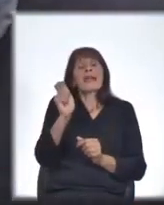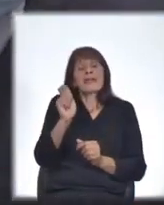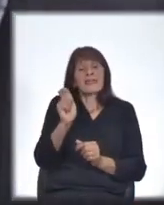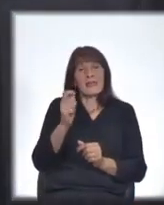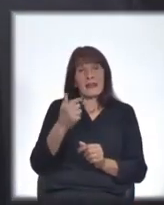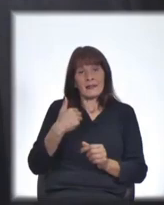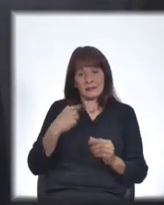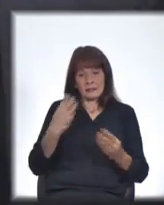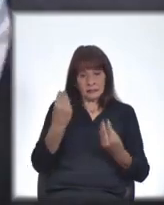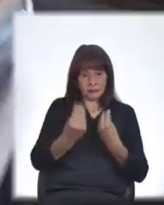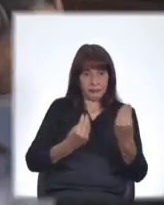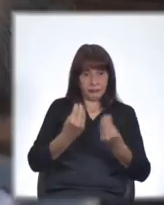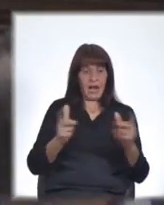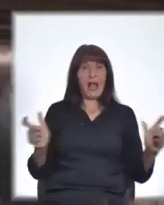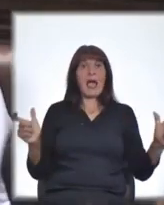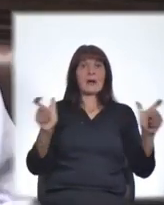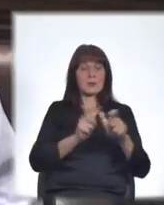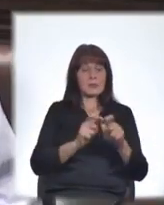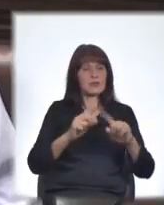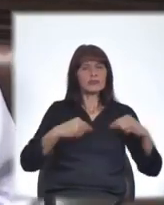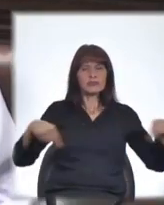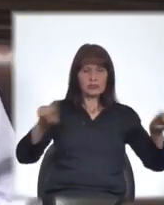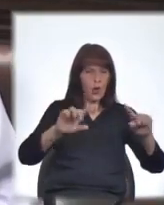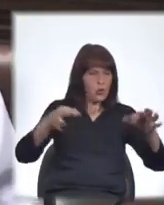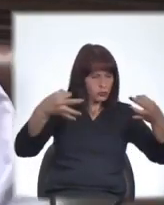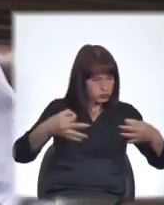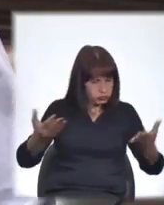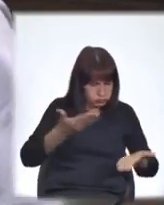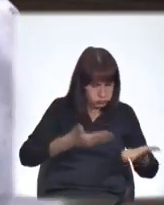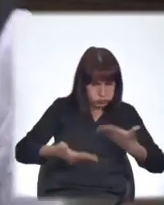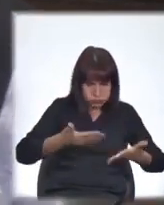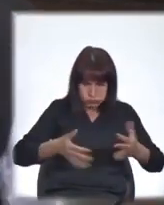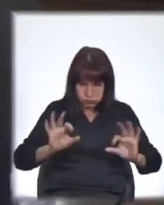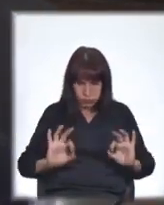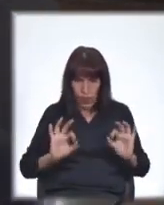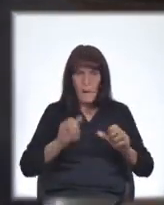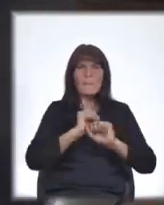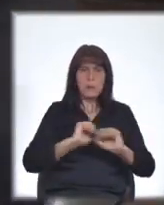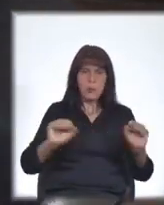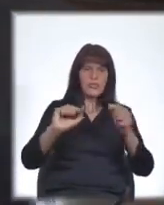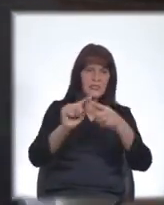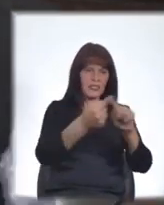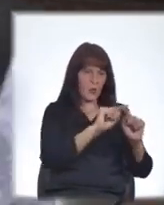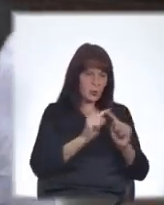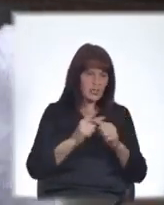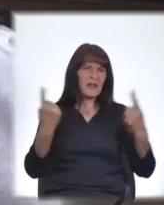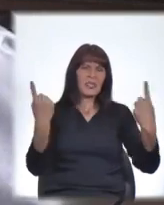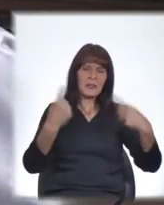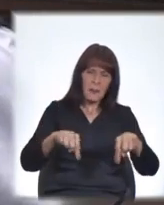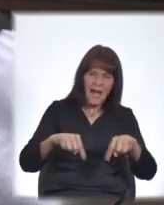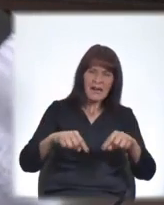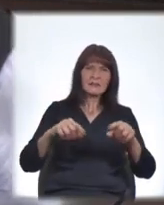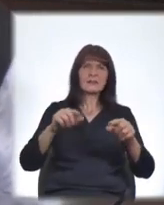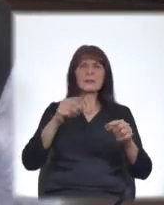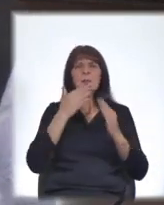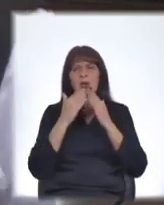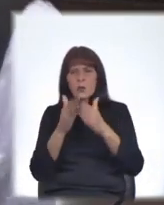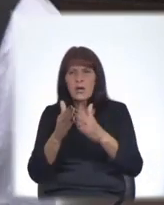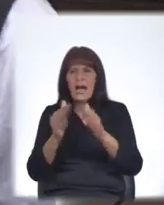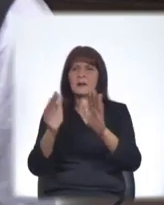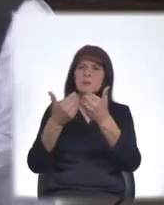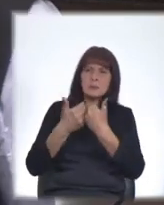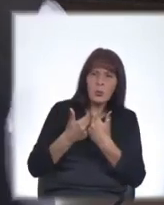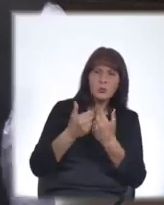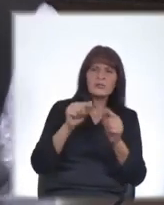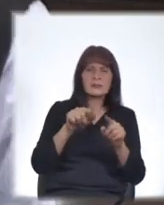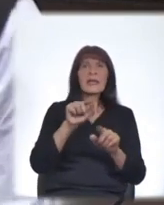la comisión tuviéramos todos los elementos para poder discutir, debatir, comprender, argumentar y preguntar. Ese trabajo